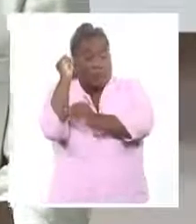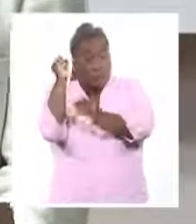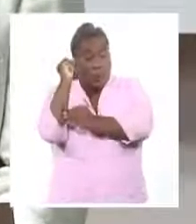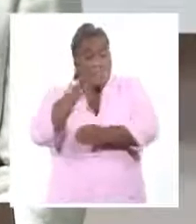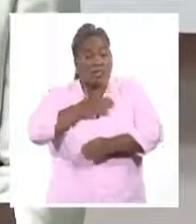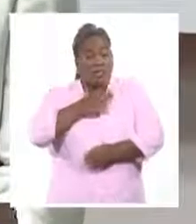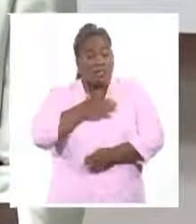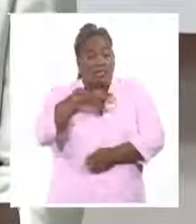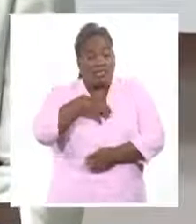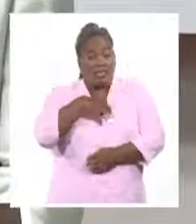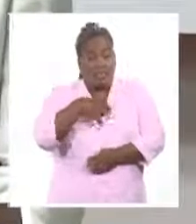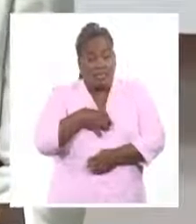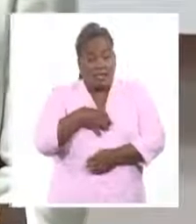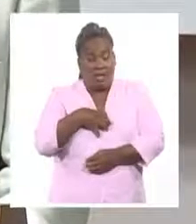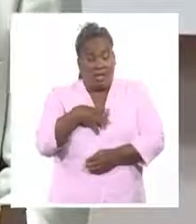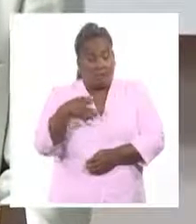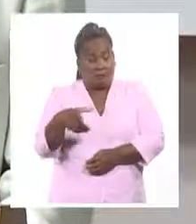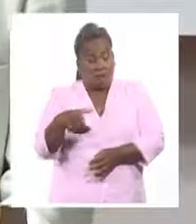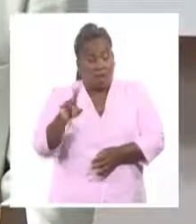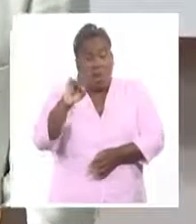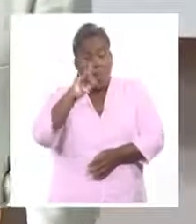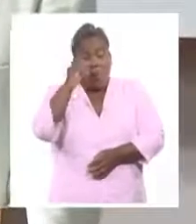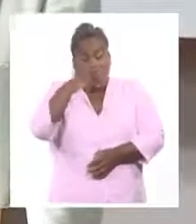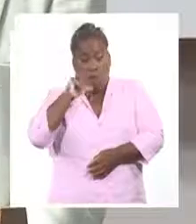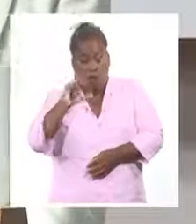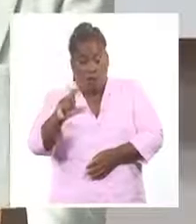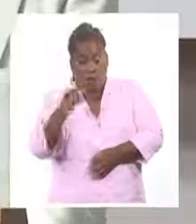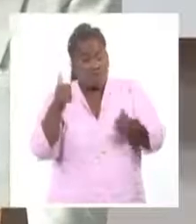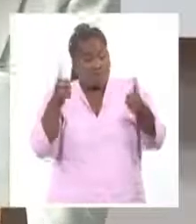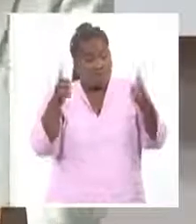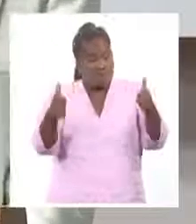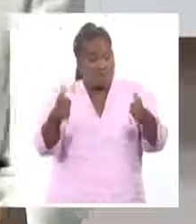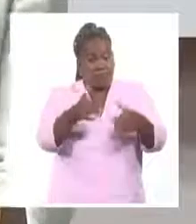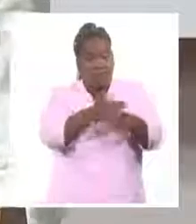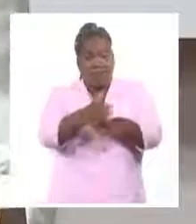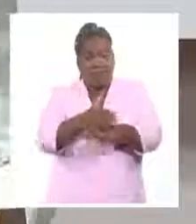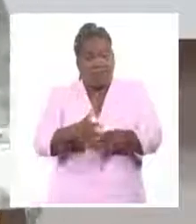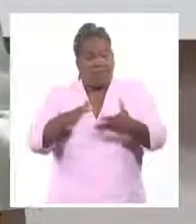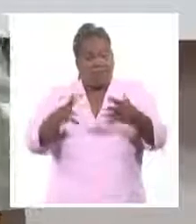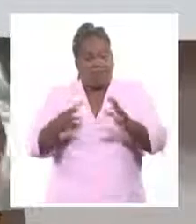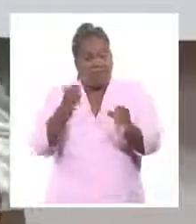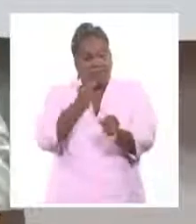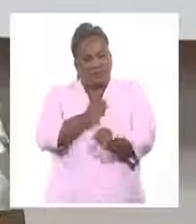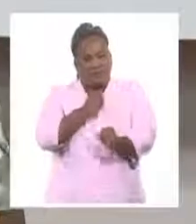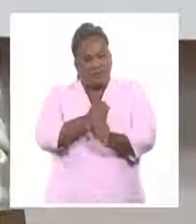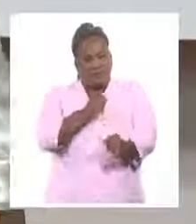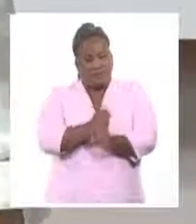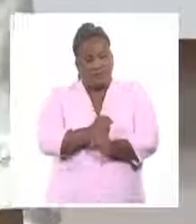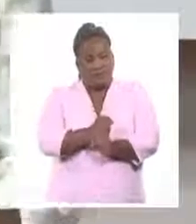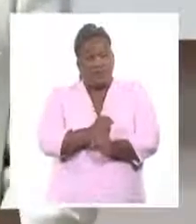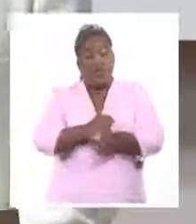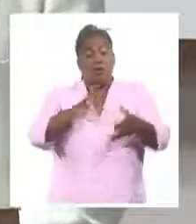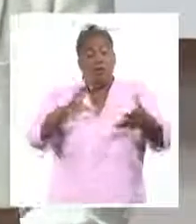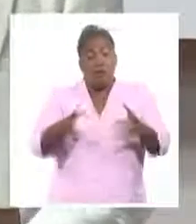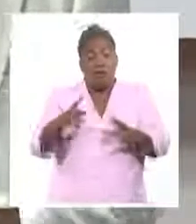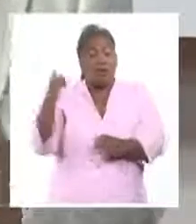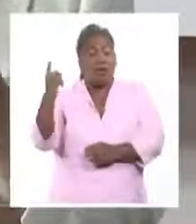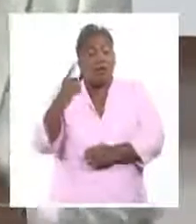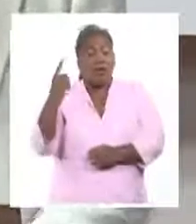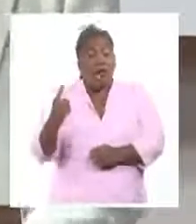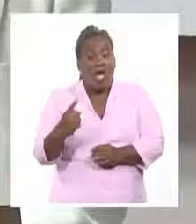nuestra organización institucional bien establecida y consolidada en diferentes sistemas de trabajo. Un sistema nacional de medios de